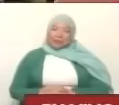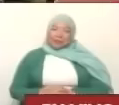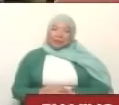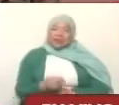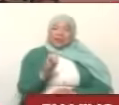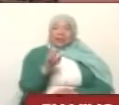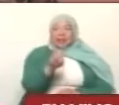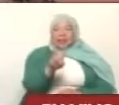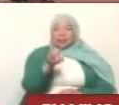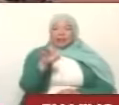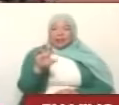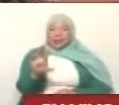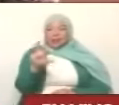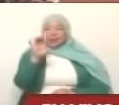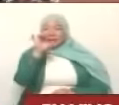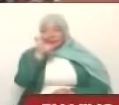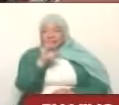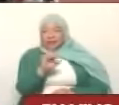23 años.